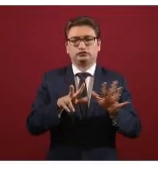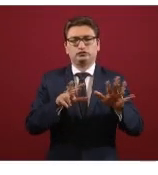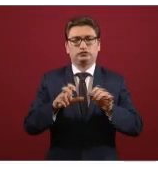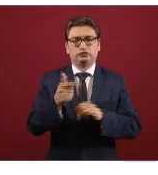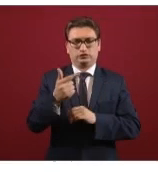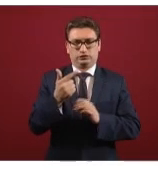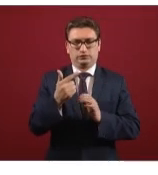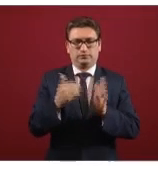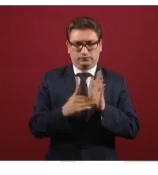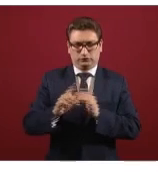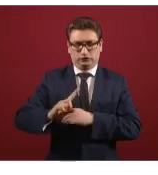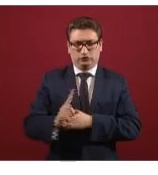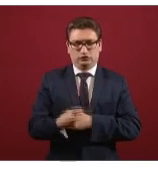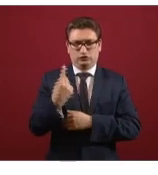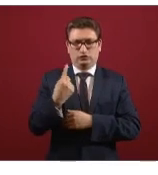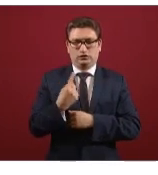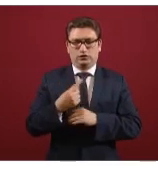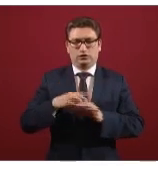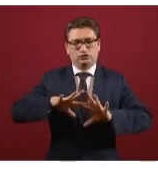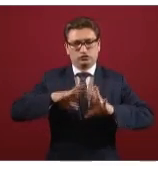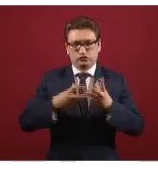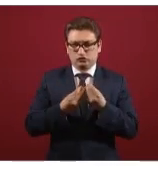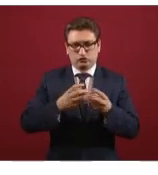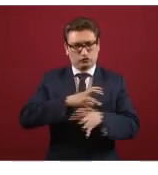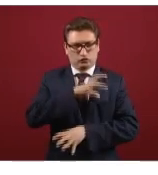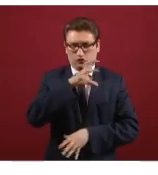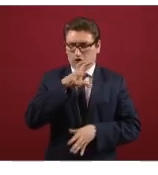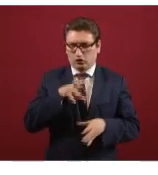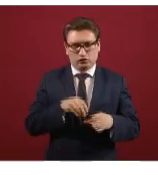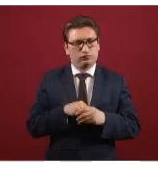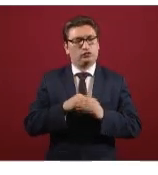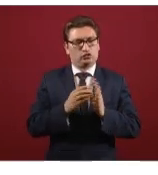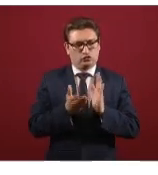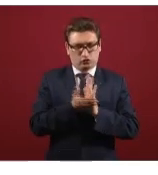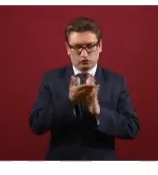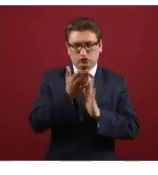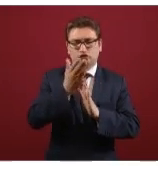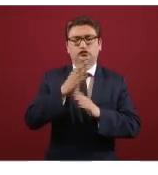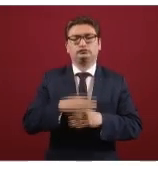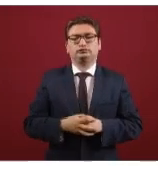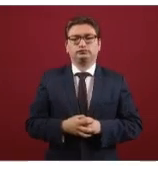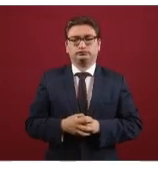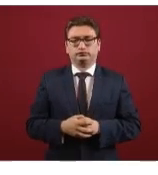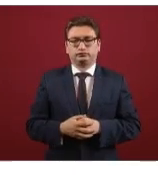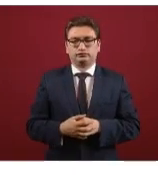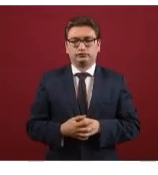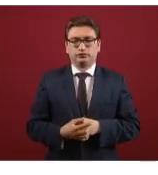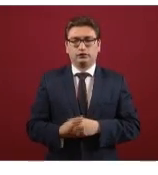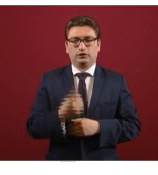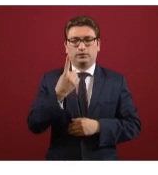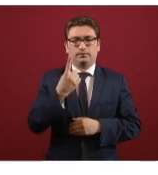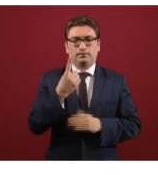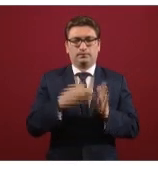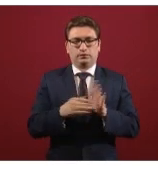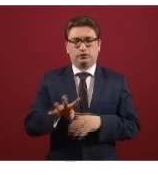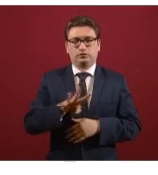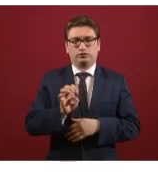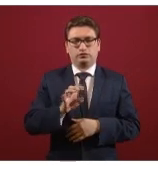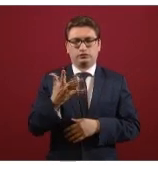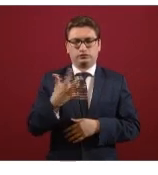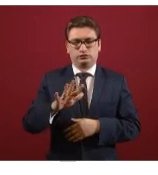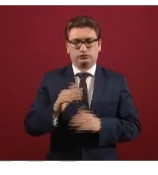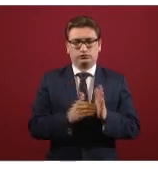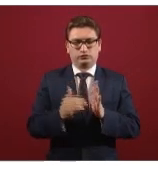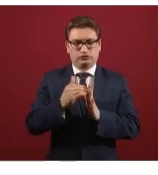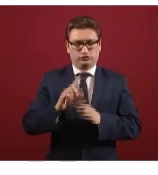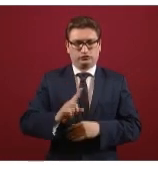dólares y el monto integrado con toda la construcción es de uno de mil 410 millones